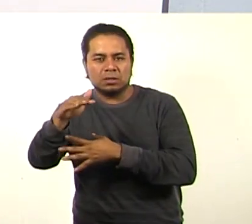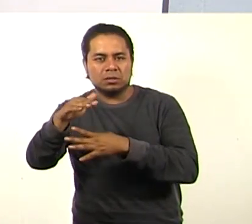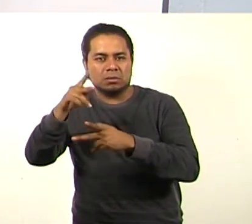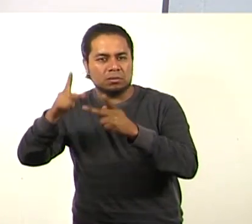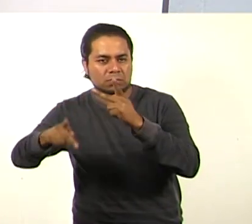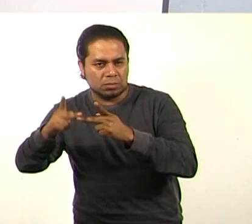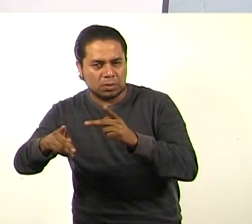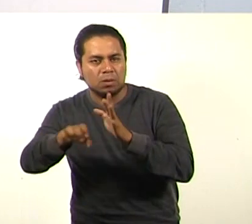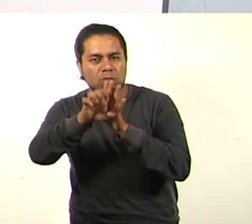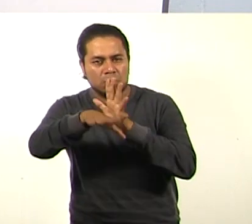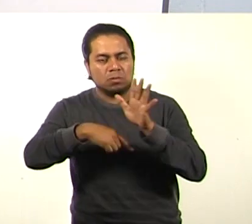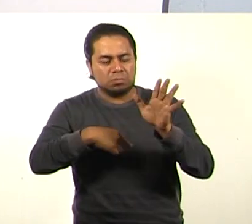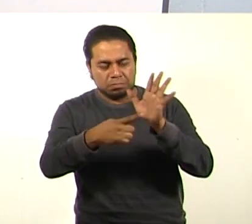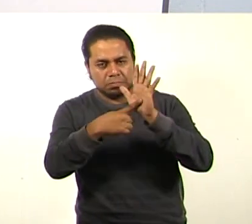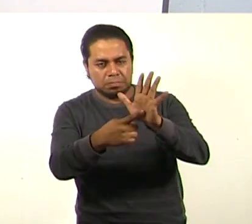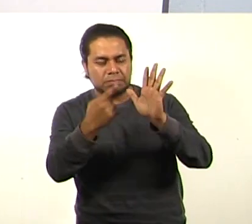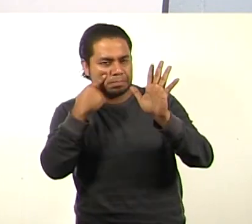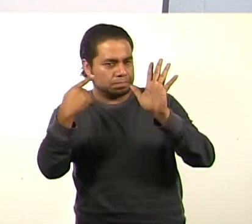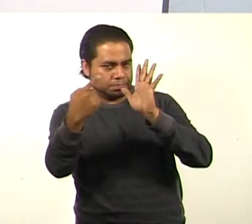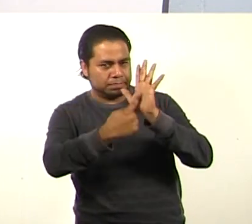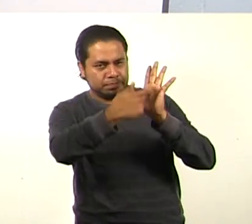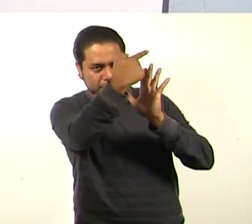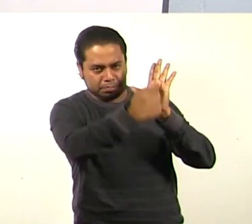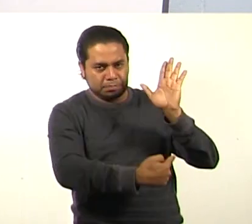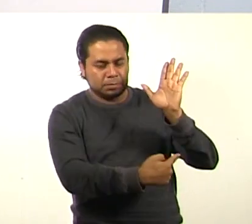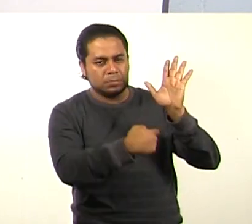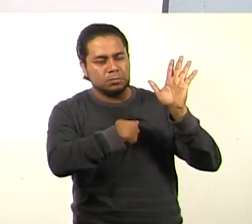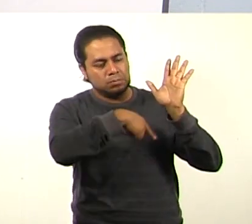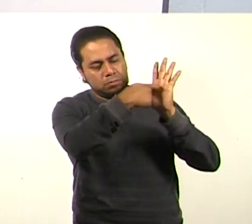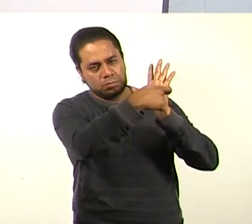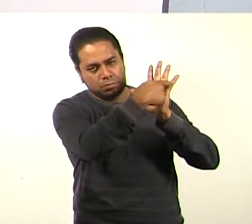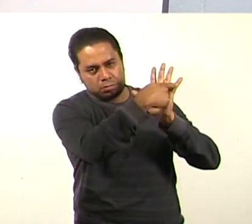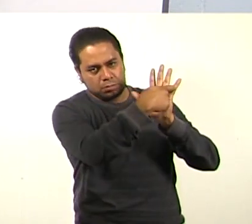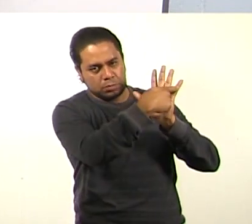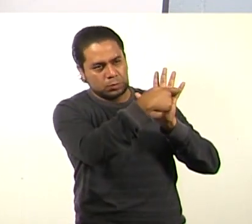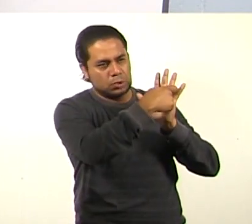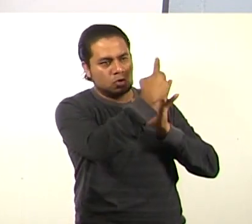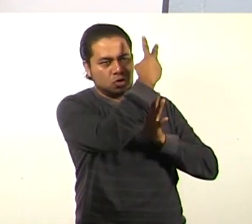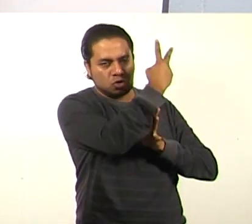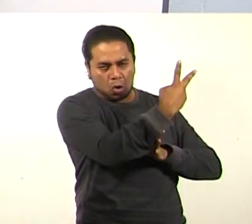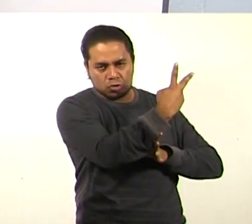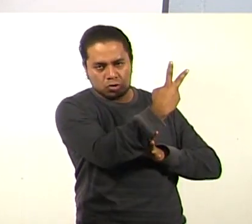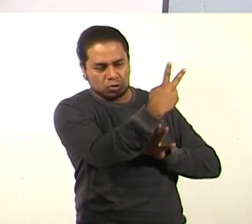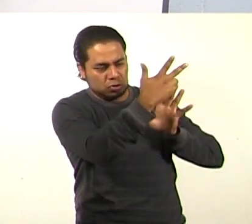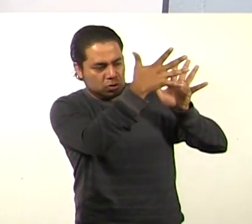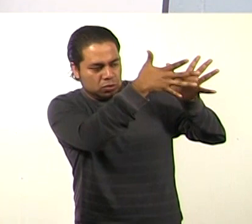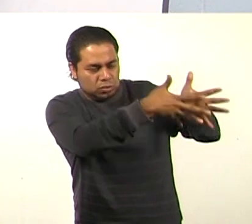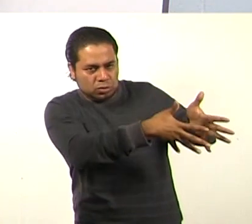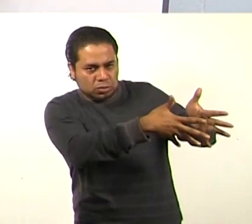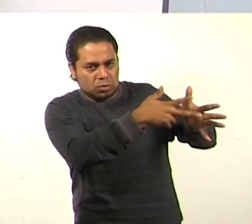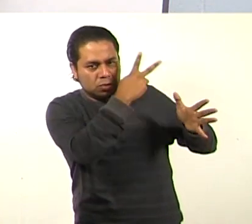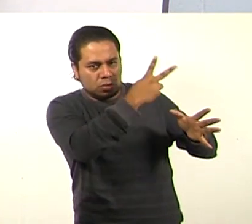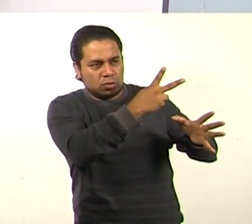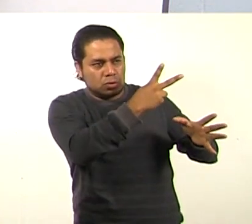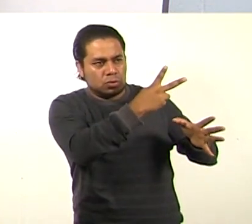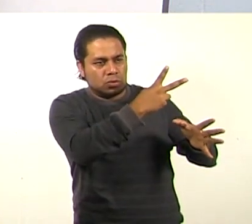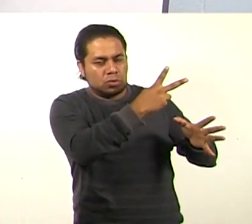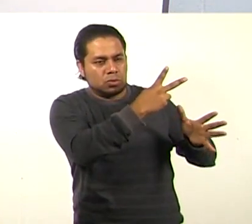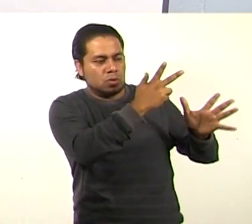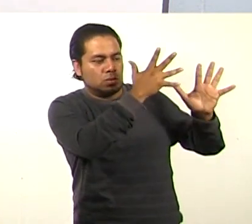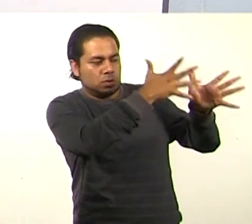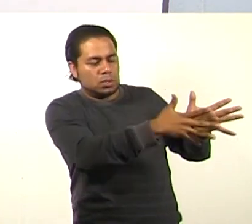mostrar un ejemplo. Por ejemplo, si yo escribo 2 enteros, 2